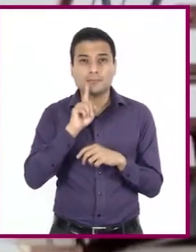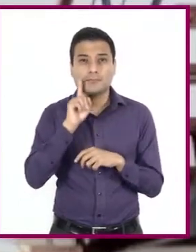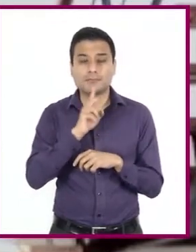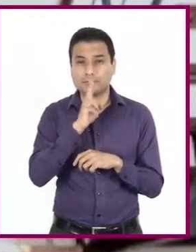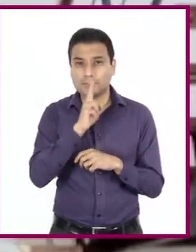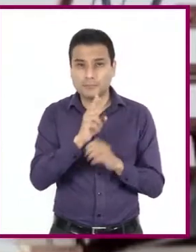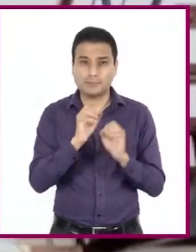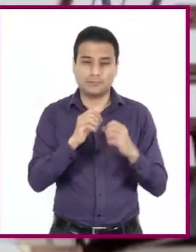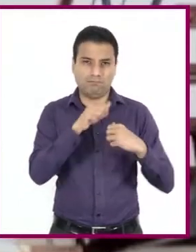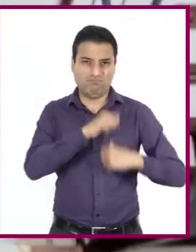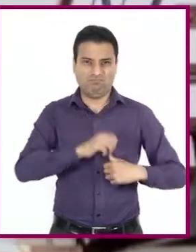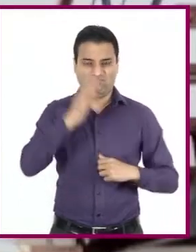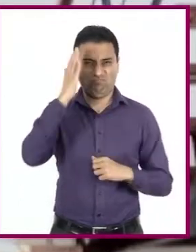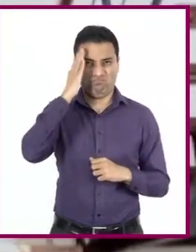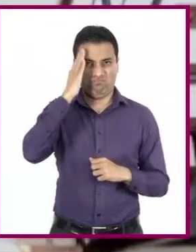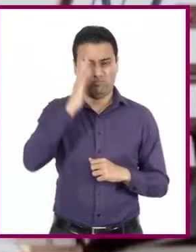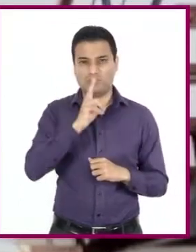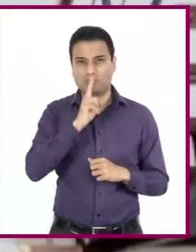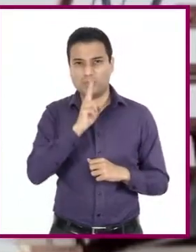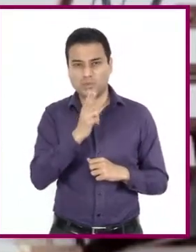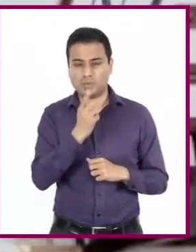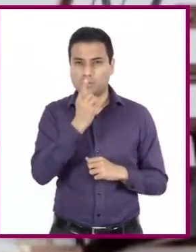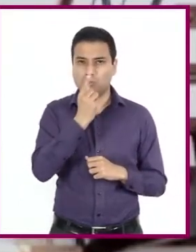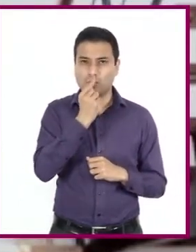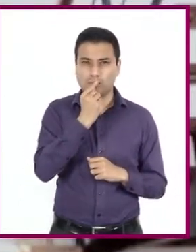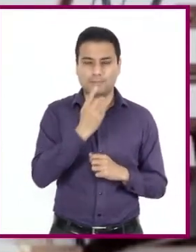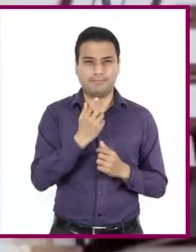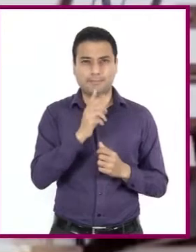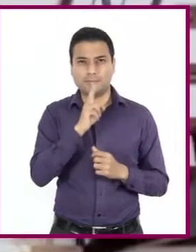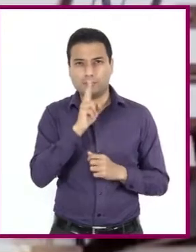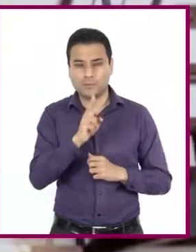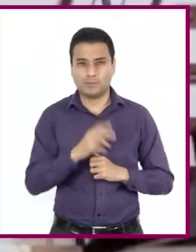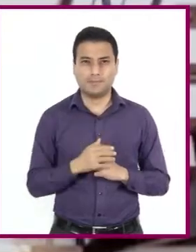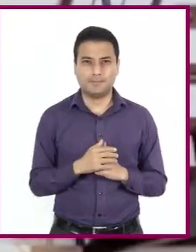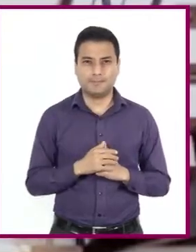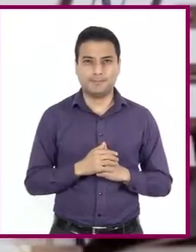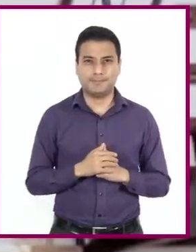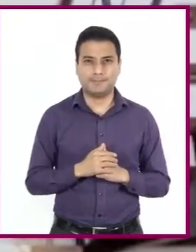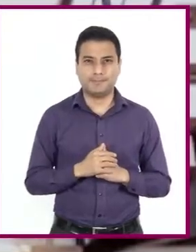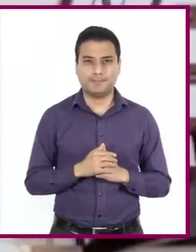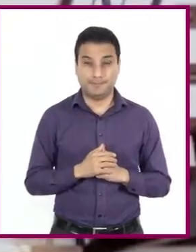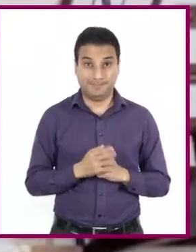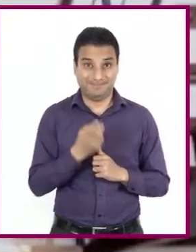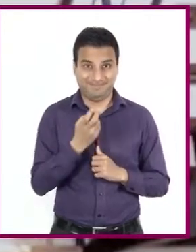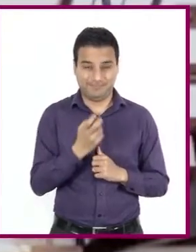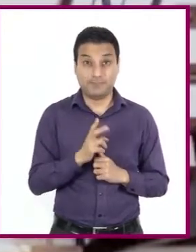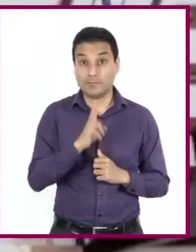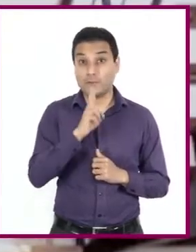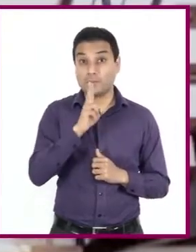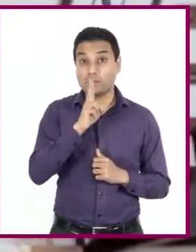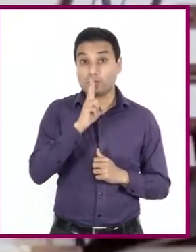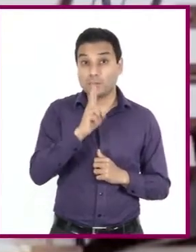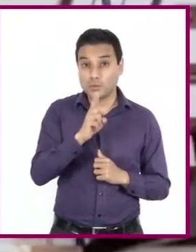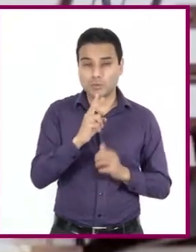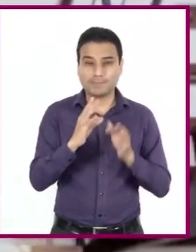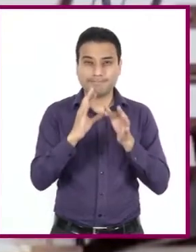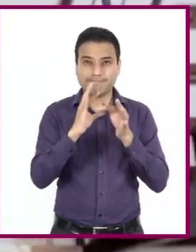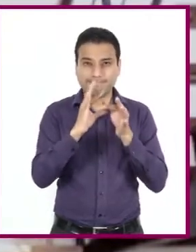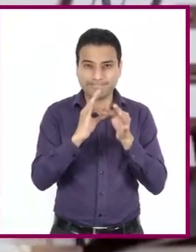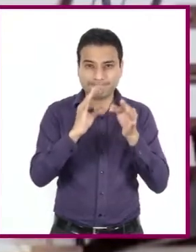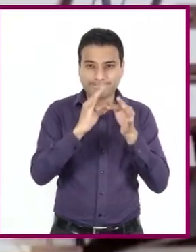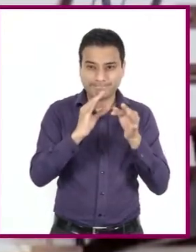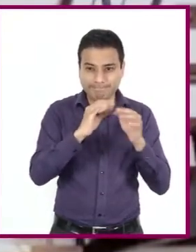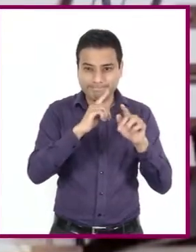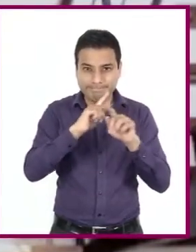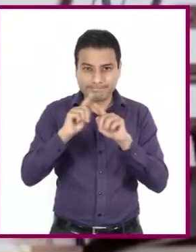una autoridad, de un policía, de un médico. Y esos tonos, esos sonidos de las